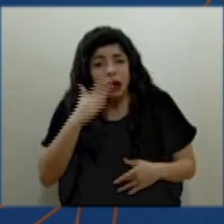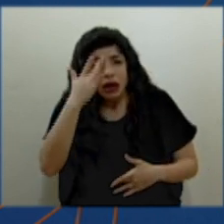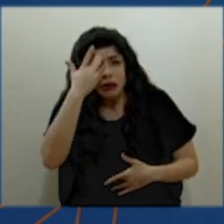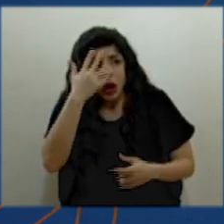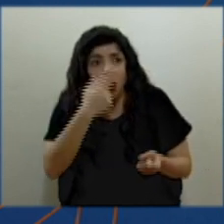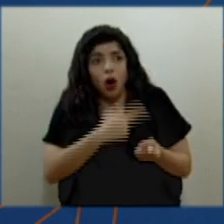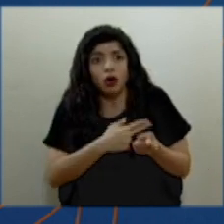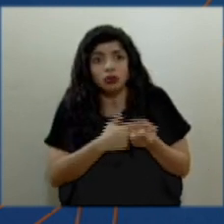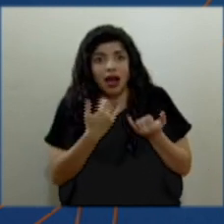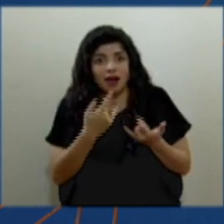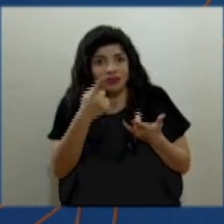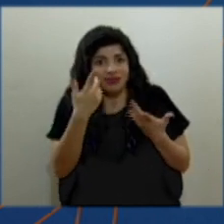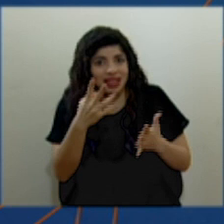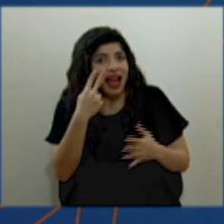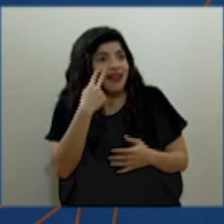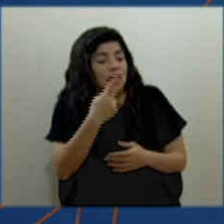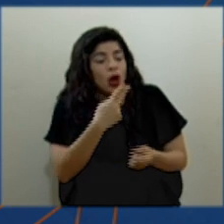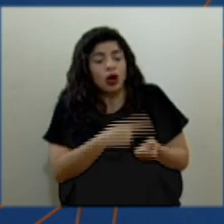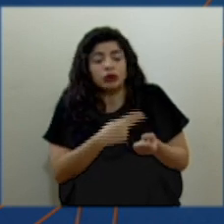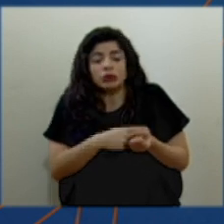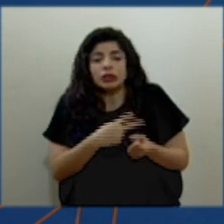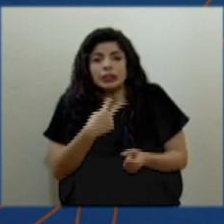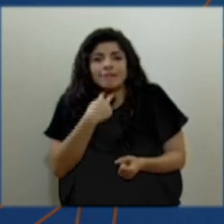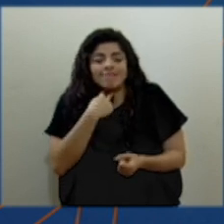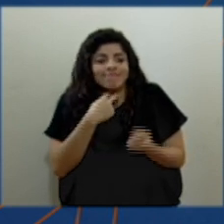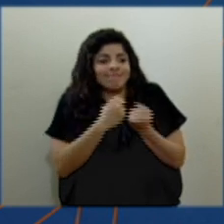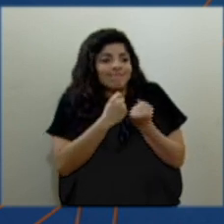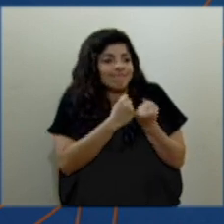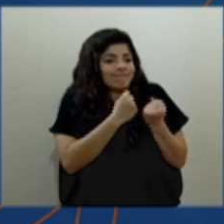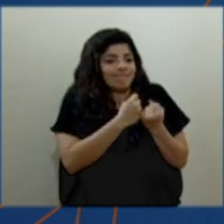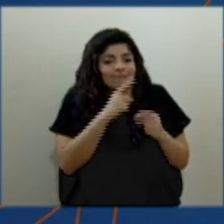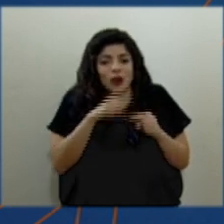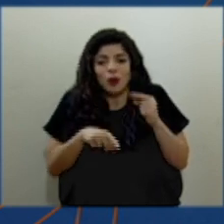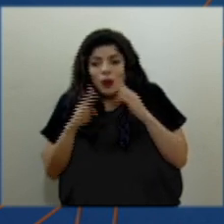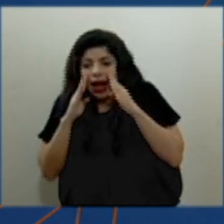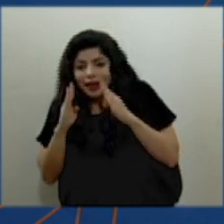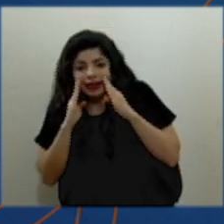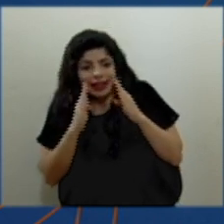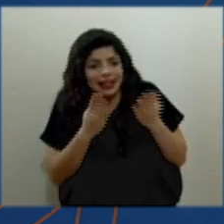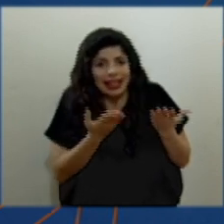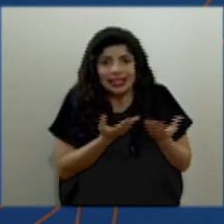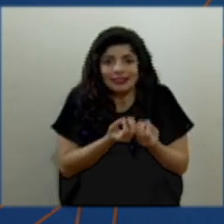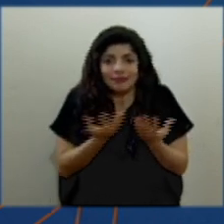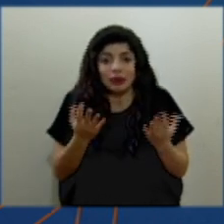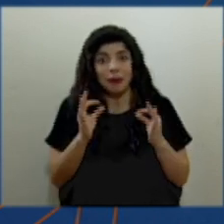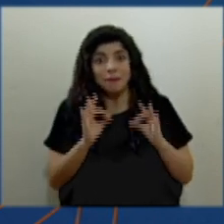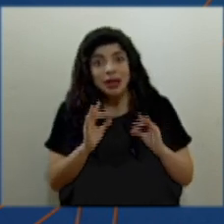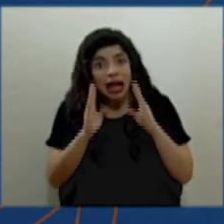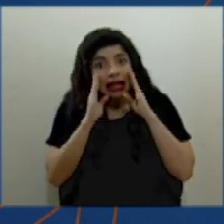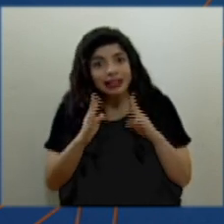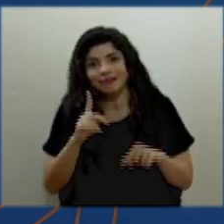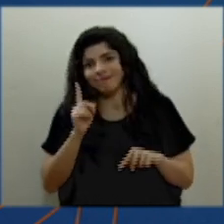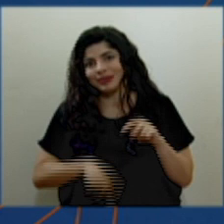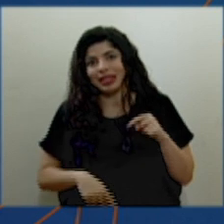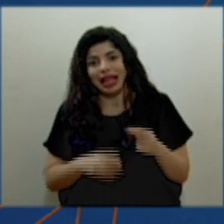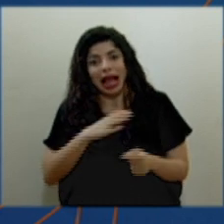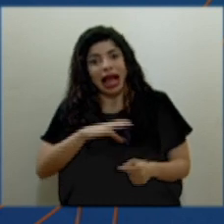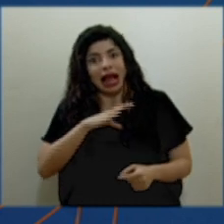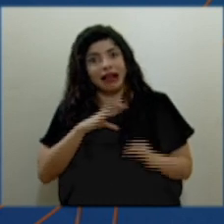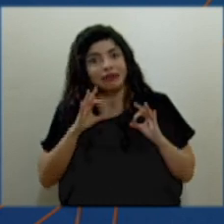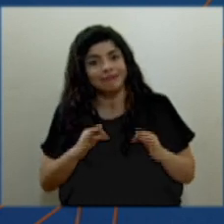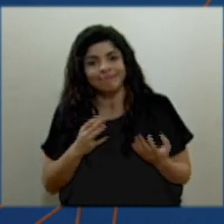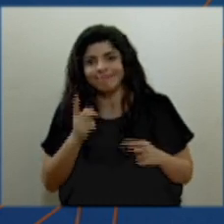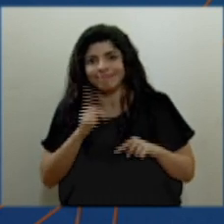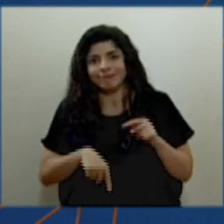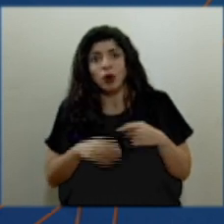hospitales, ya ustedes lo han visto, no están dando abasto para dar esa atención óptima, esa atención con toda la calidad que se